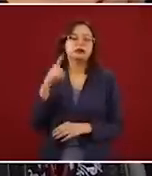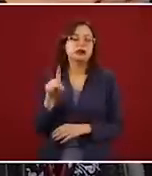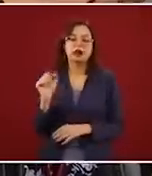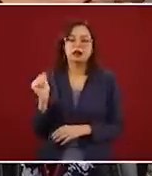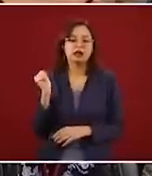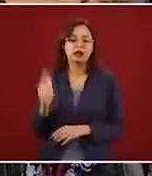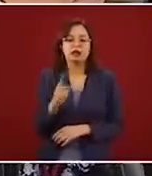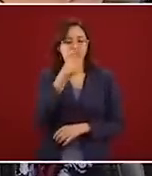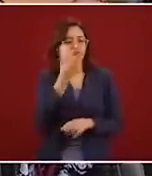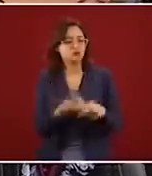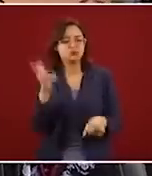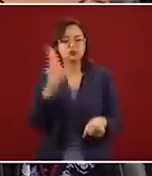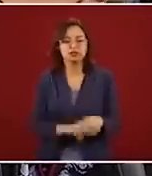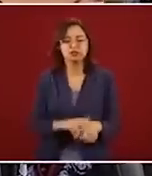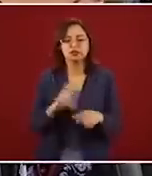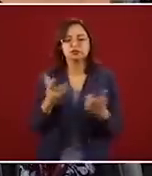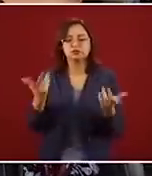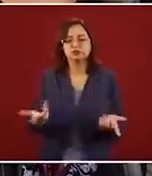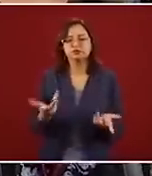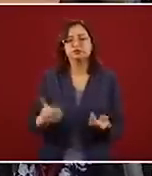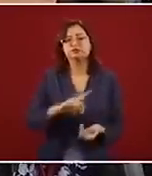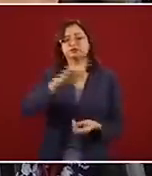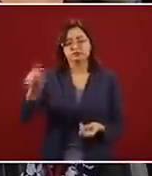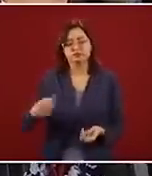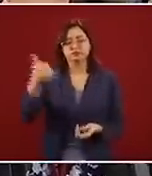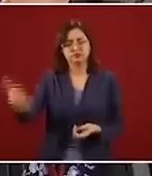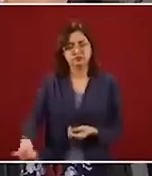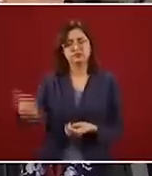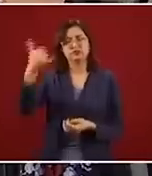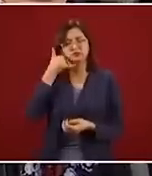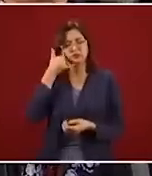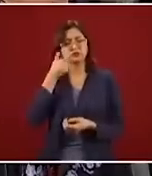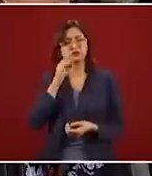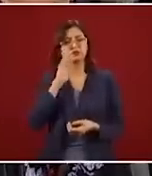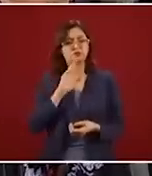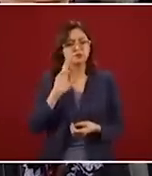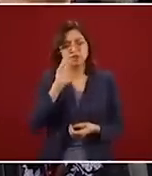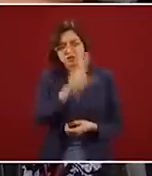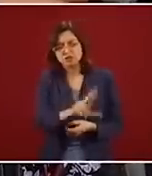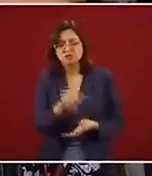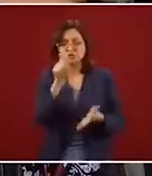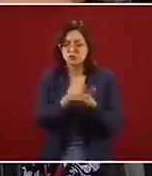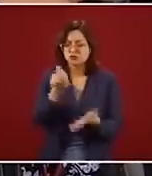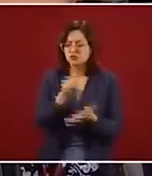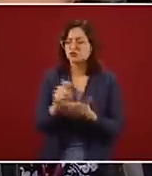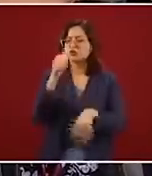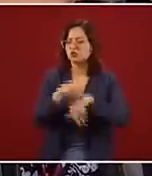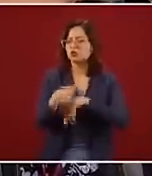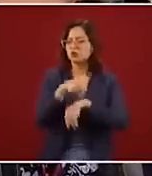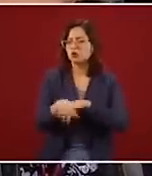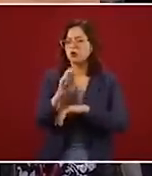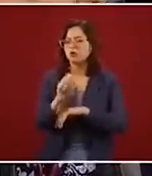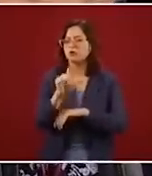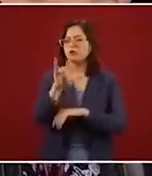del Hospital X. Ustedes del otro lado responden, toman un número, dan un folio. ¿Qué seguimiento? Porque al